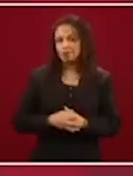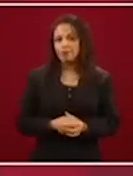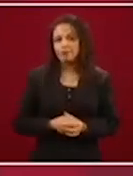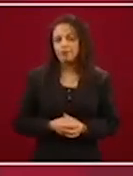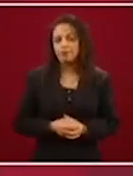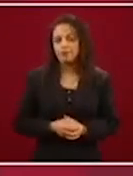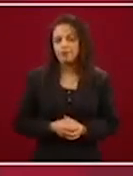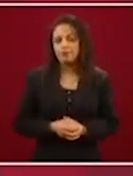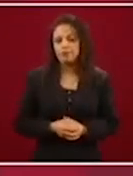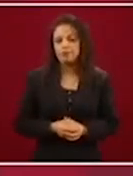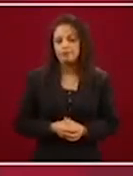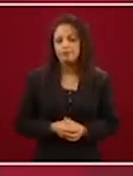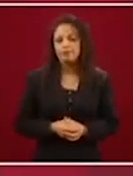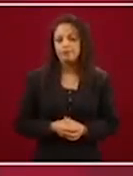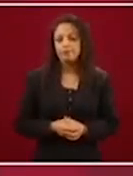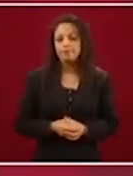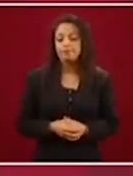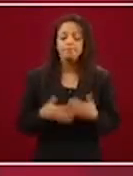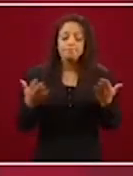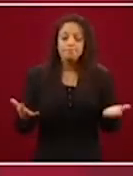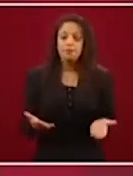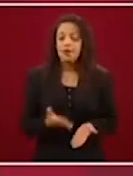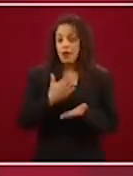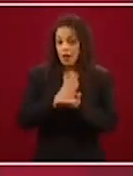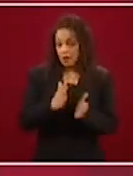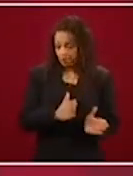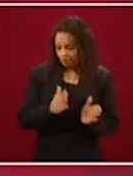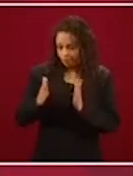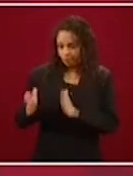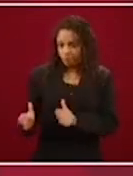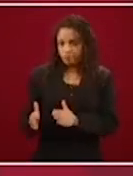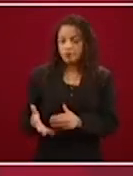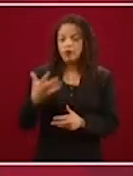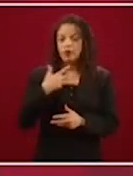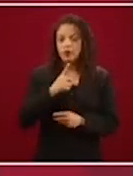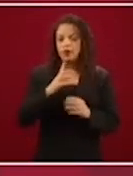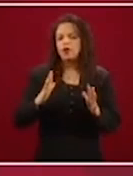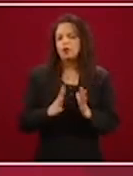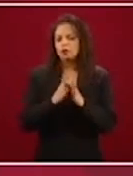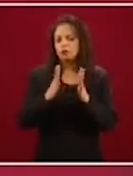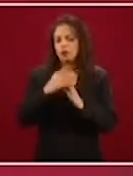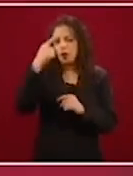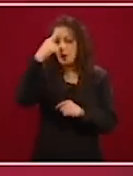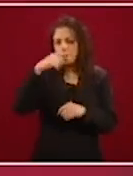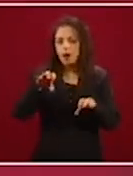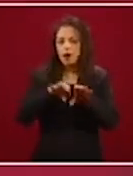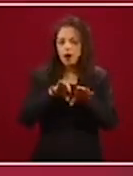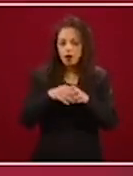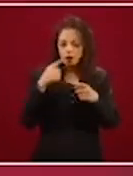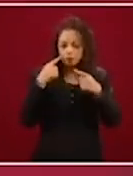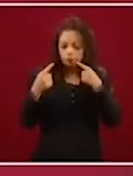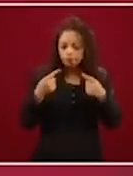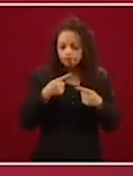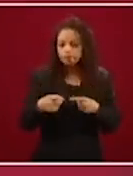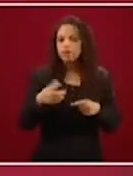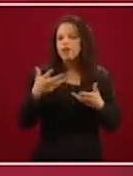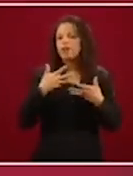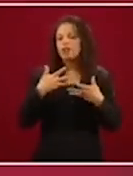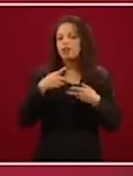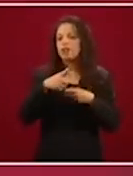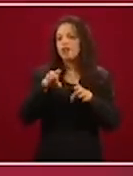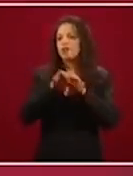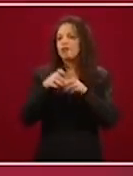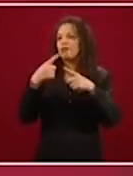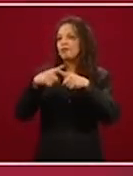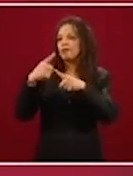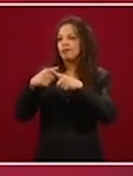bueno además de eso estamos participando en conseguir equipo y ahí debo señalar que hemos